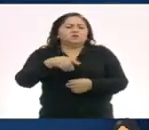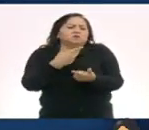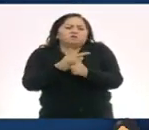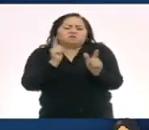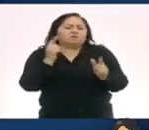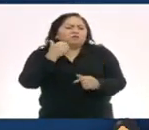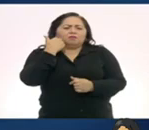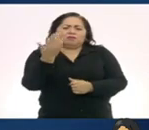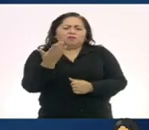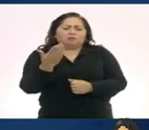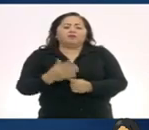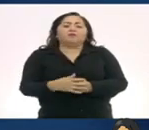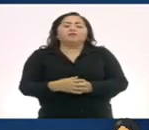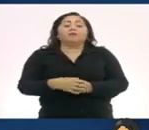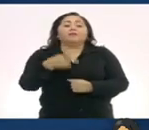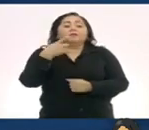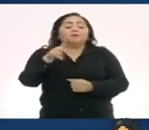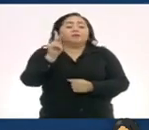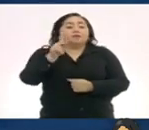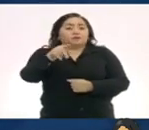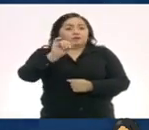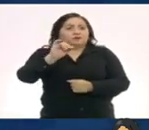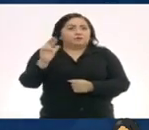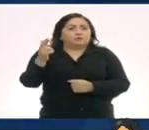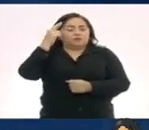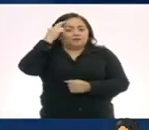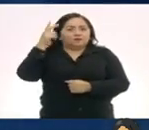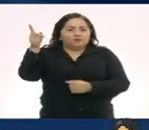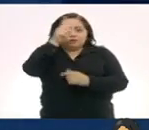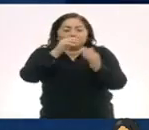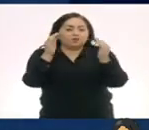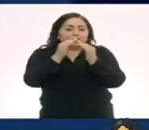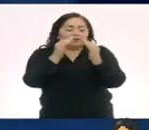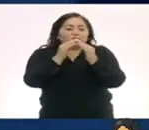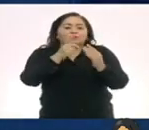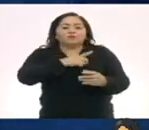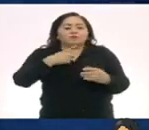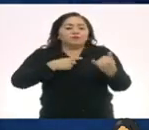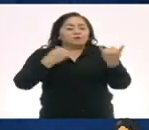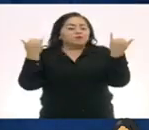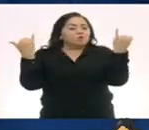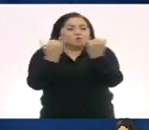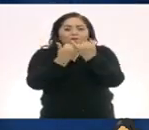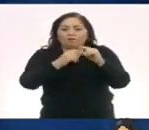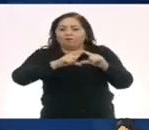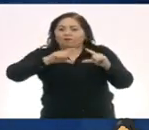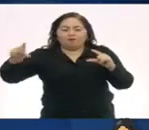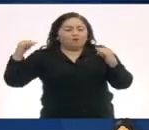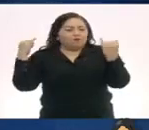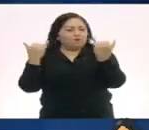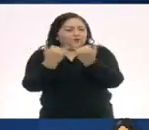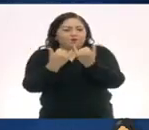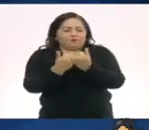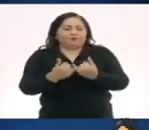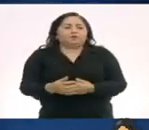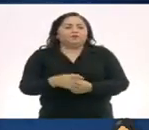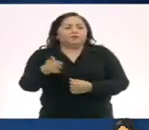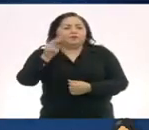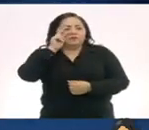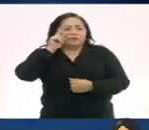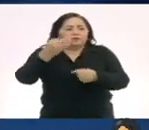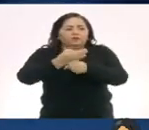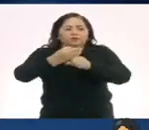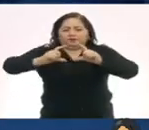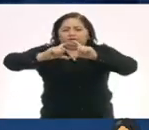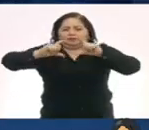queramos. Eso sí, recuerda María y recuerden en casa que las partes tienen que ser iguales. Perfecto. Ahí vemos una barra que